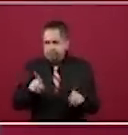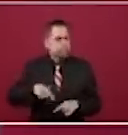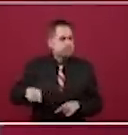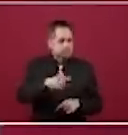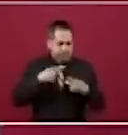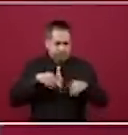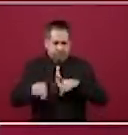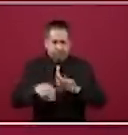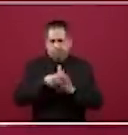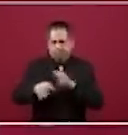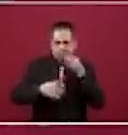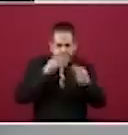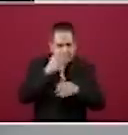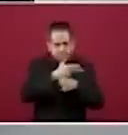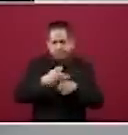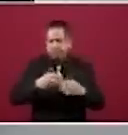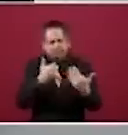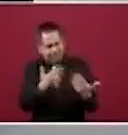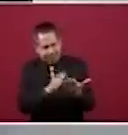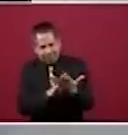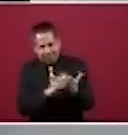trabajadores de los medios.